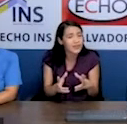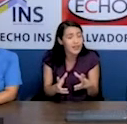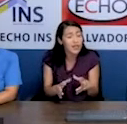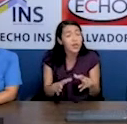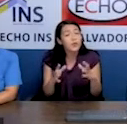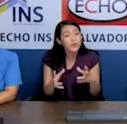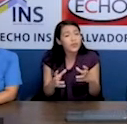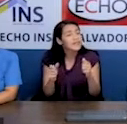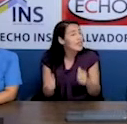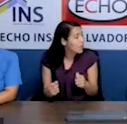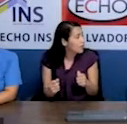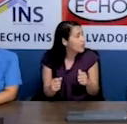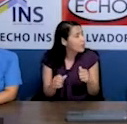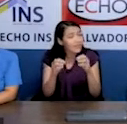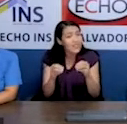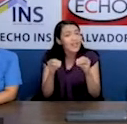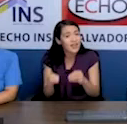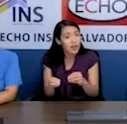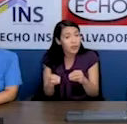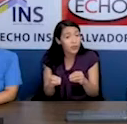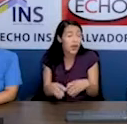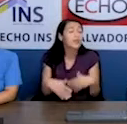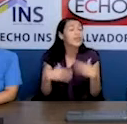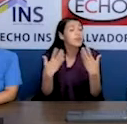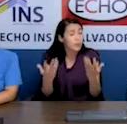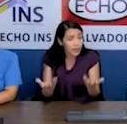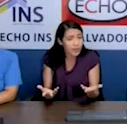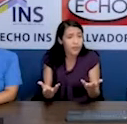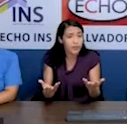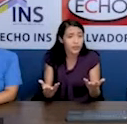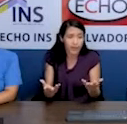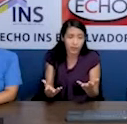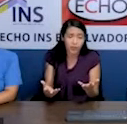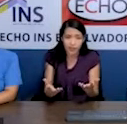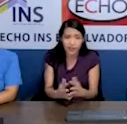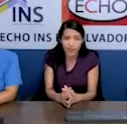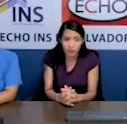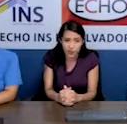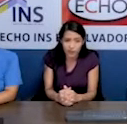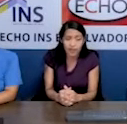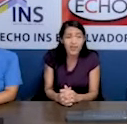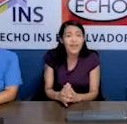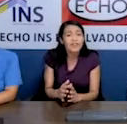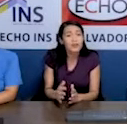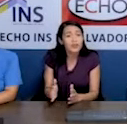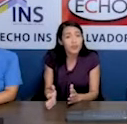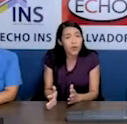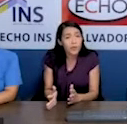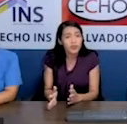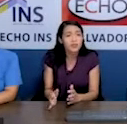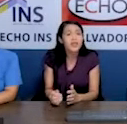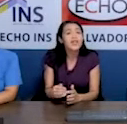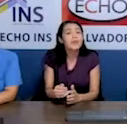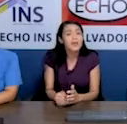va a precisar un deterioro de vida en agudo, aunque puede evolucionar, como dije anteriormente. Náuseas